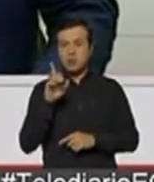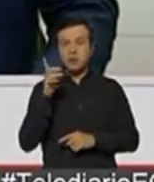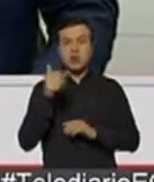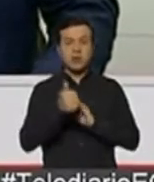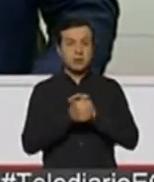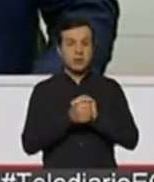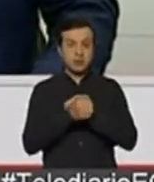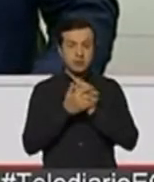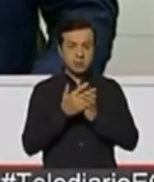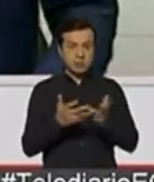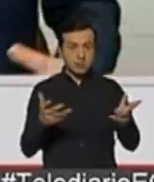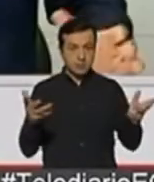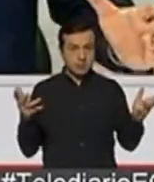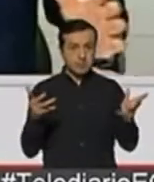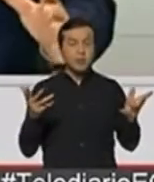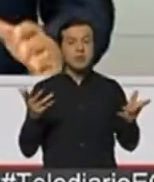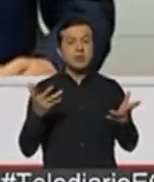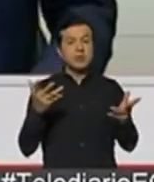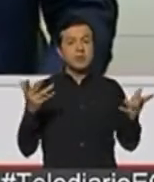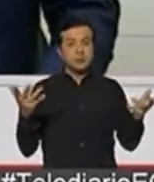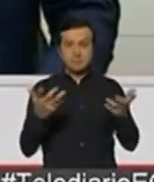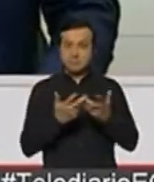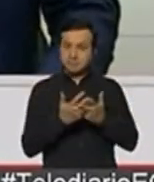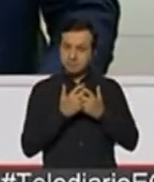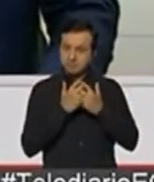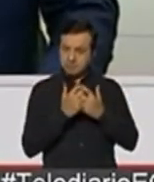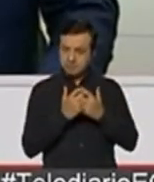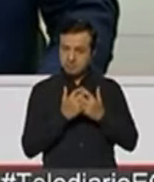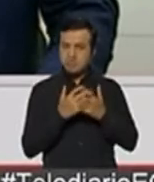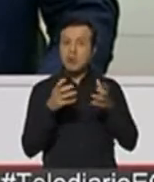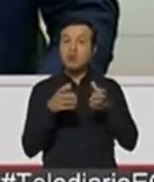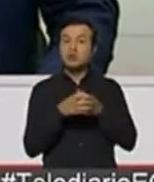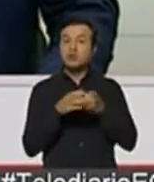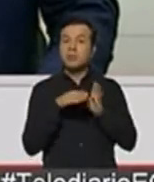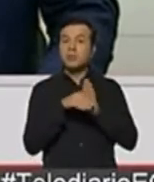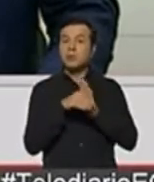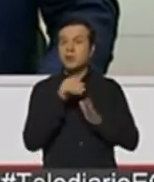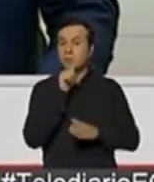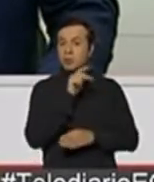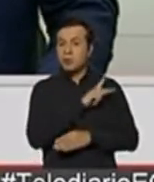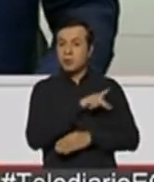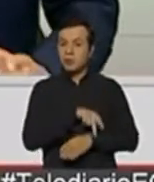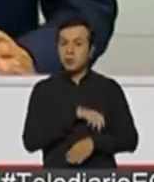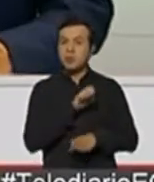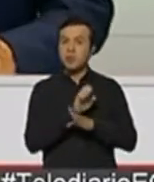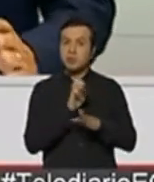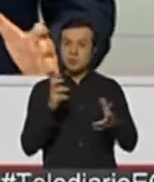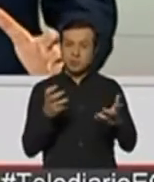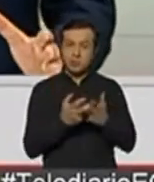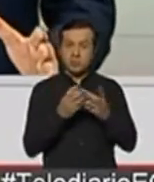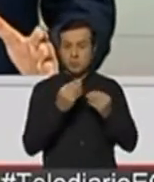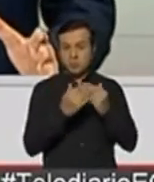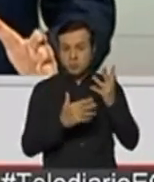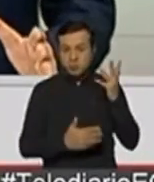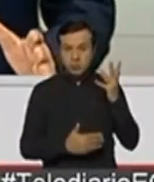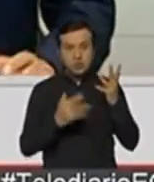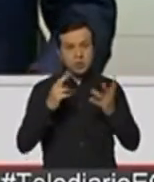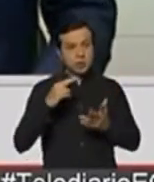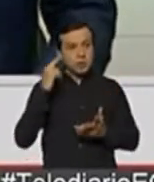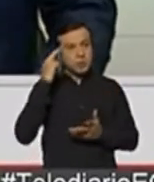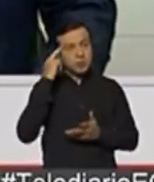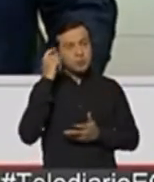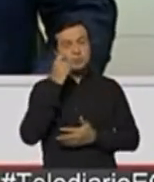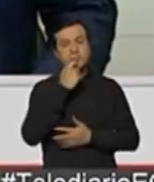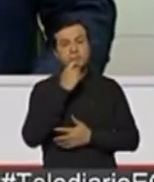Galápagos, donde hubo una convergencia a través de la Asociación de Bancos Privados del Ecuador de un sinnúmero de reflexiones y de